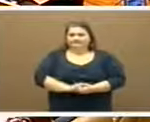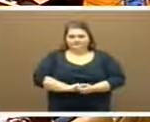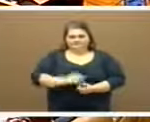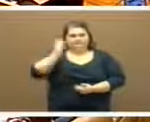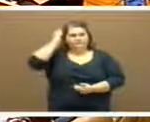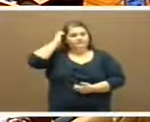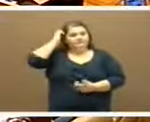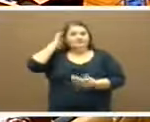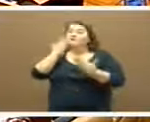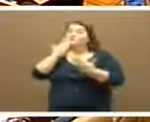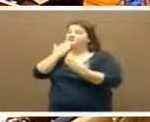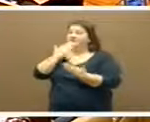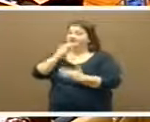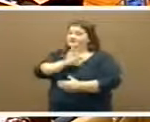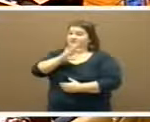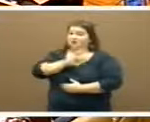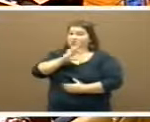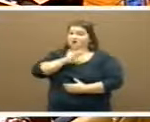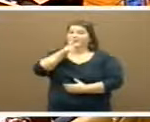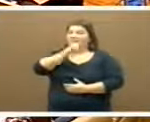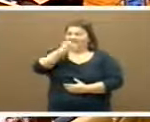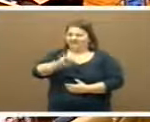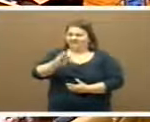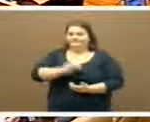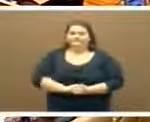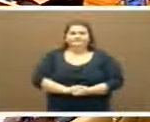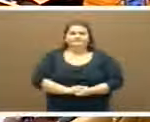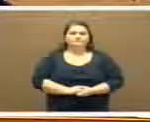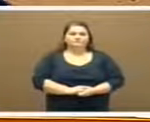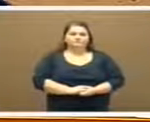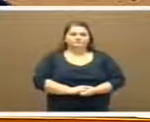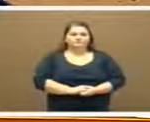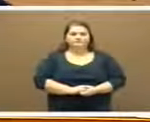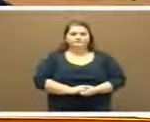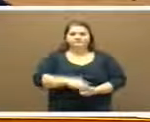Gracias, señor Hernández. Pasamos, señor.